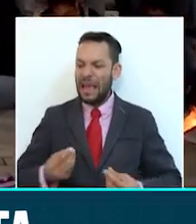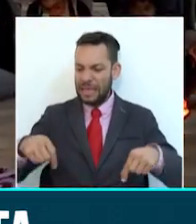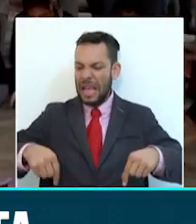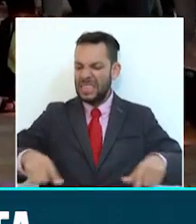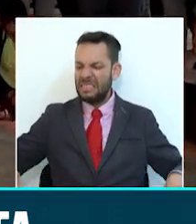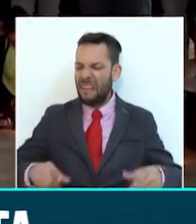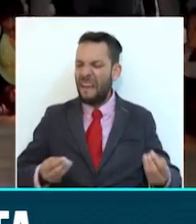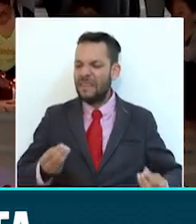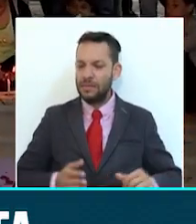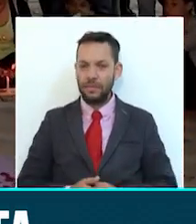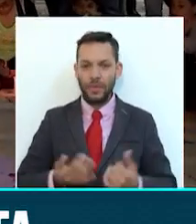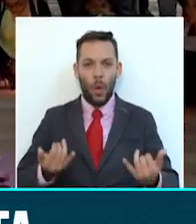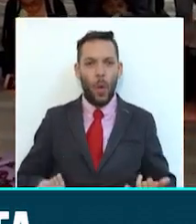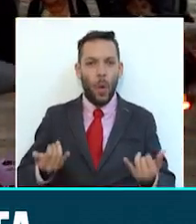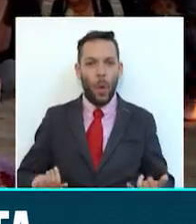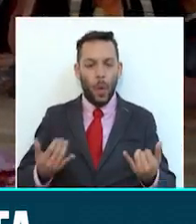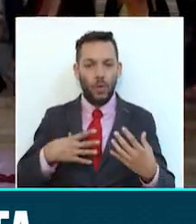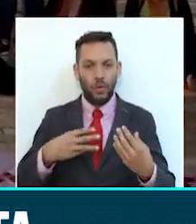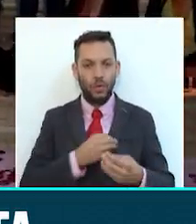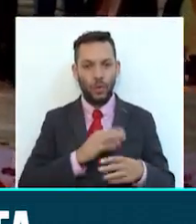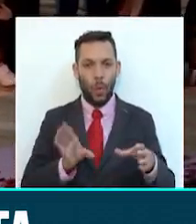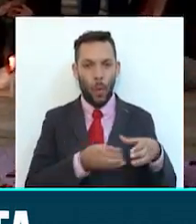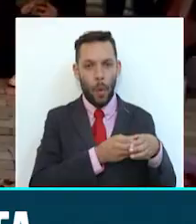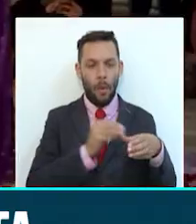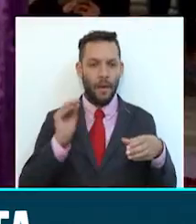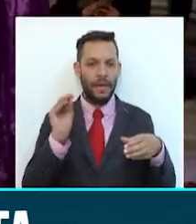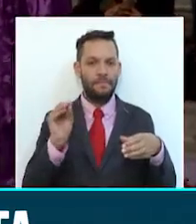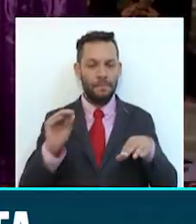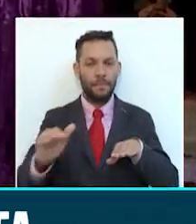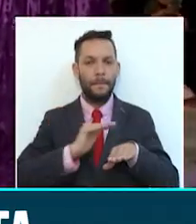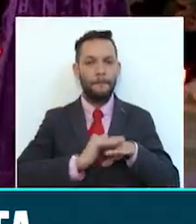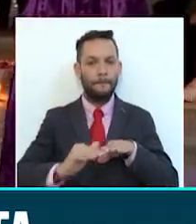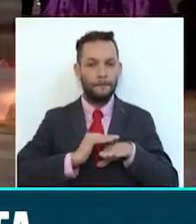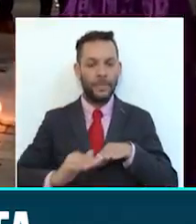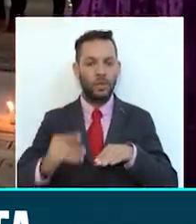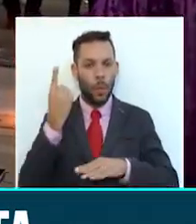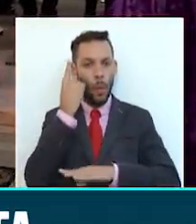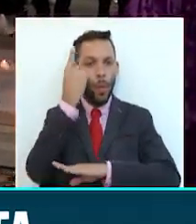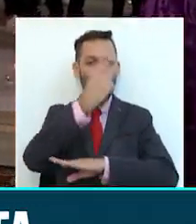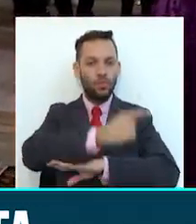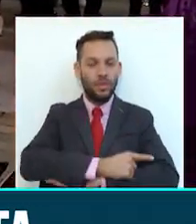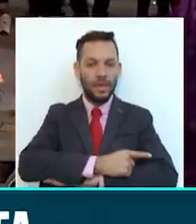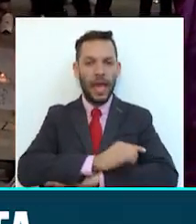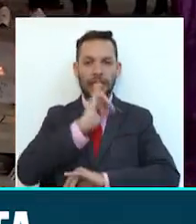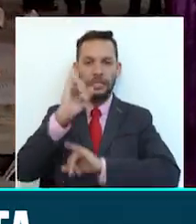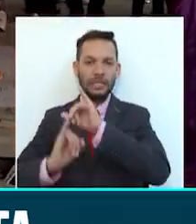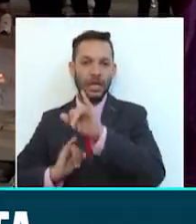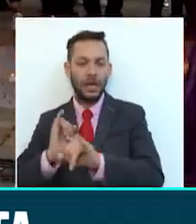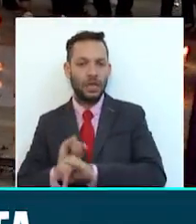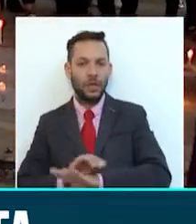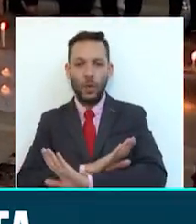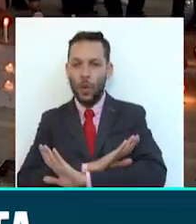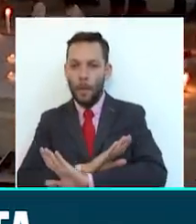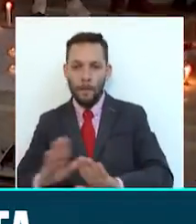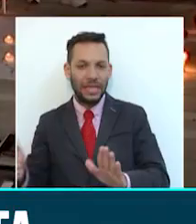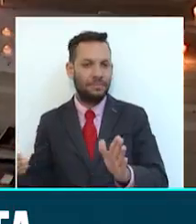de hoy la Plataforma Feminista de Caldas está conmemorando el Día Internacional en contra